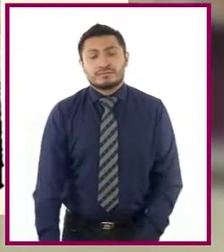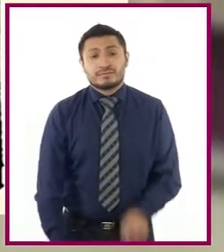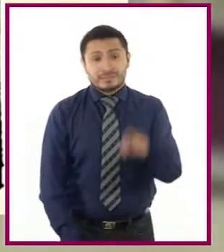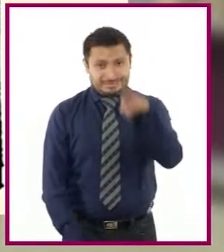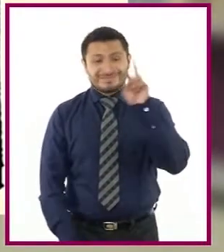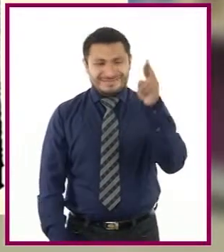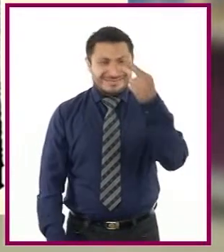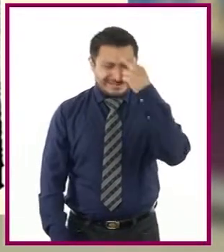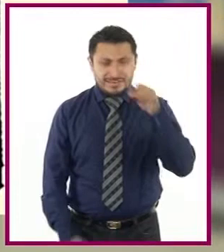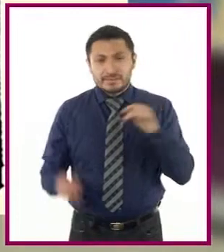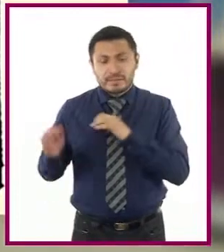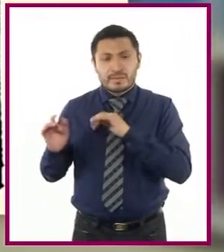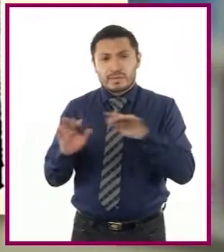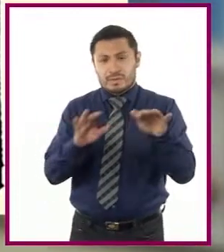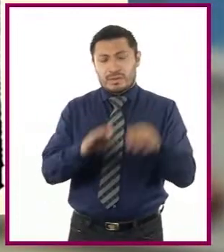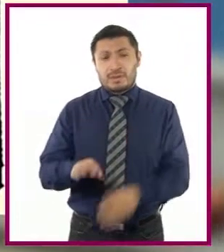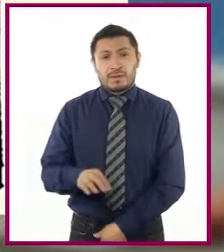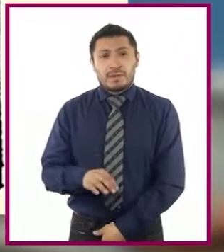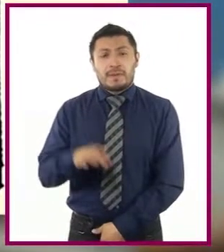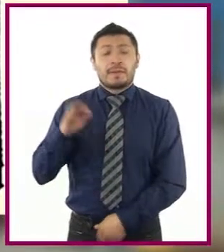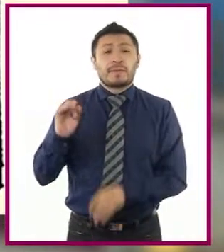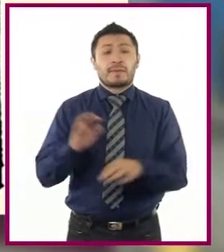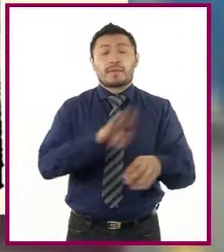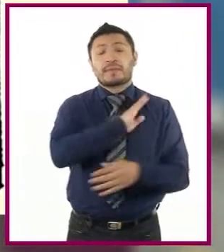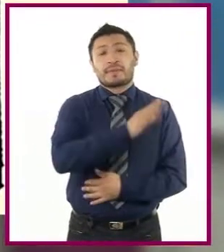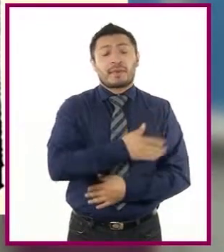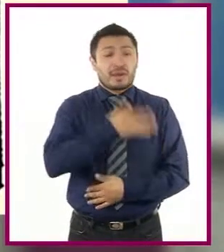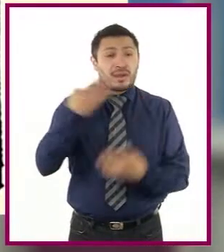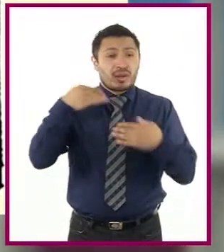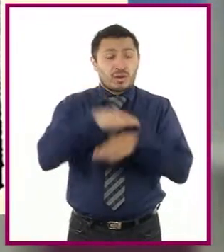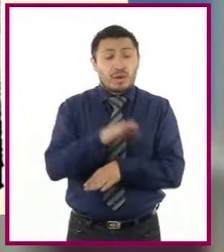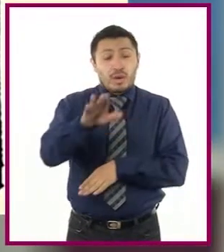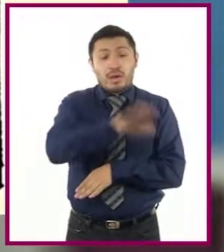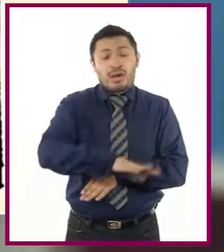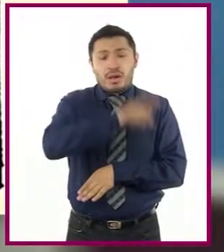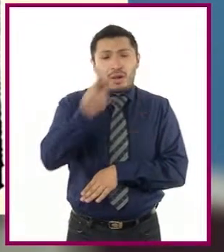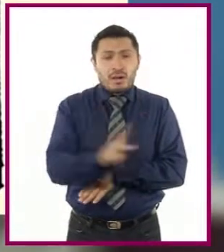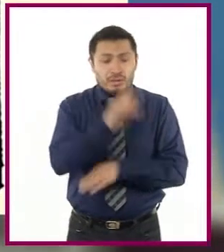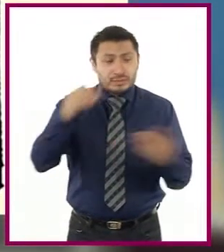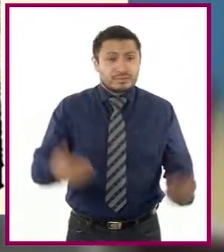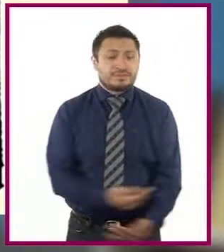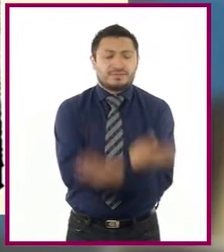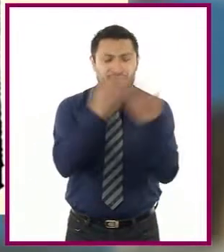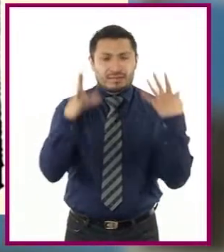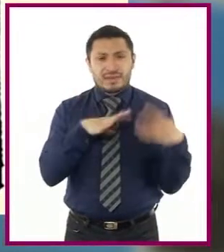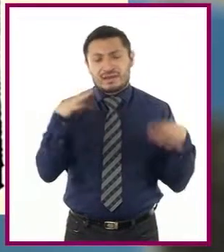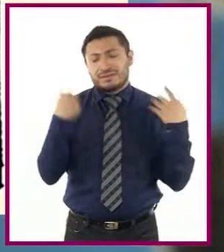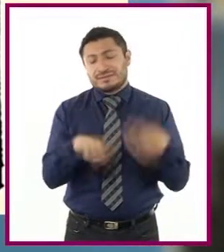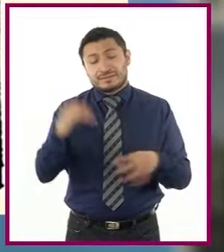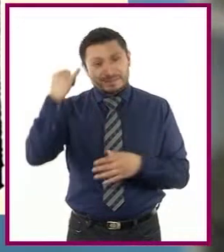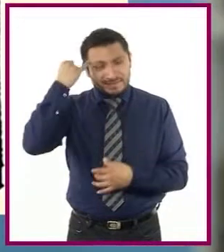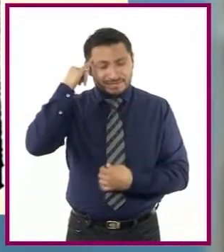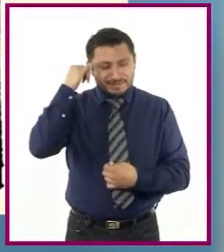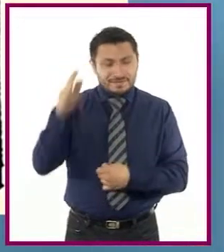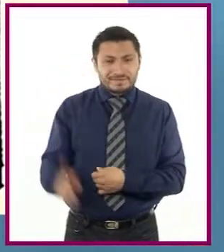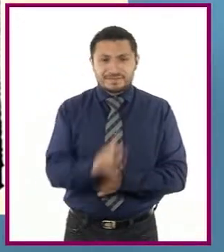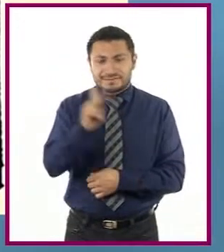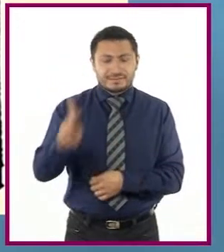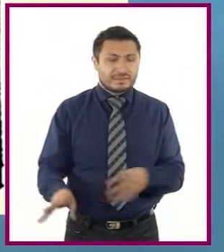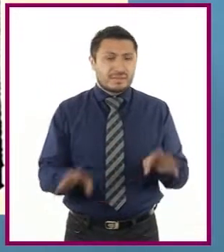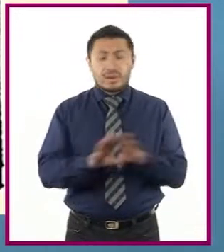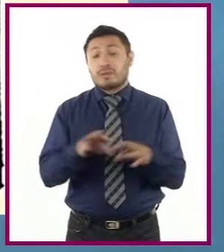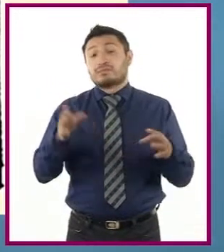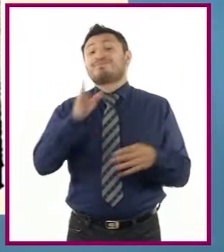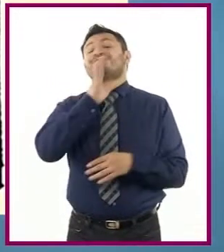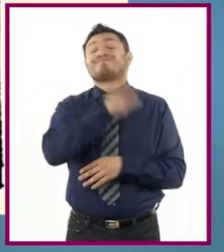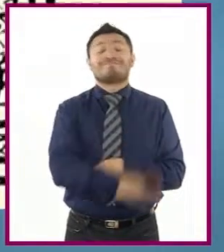recordarán, la conquista y la colonización española sobre los pueblos originarios provocó en las poblaciones indígenas una catástrofe